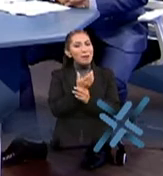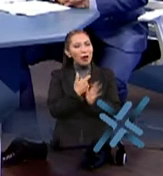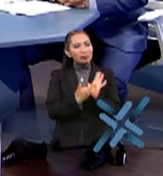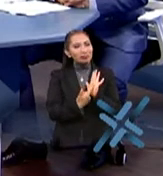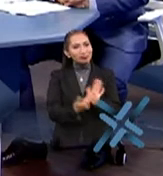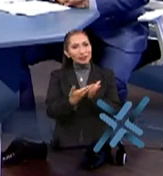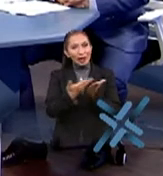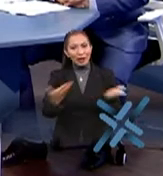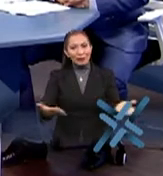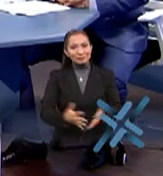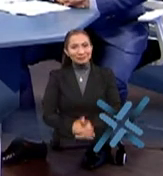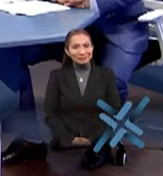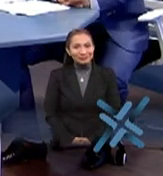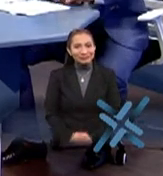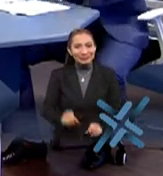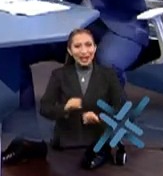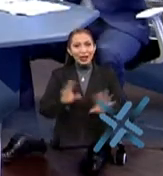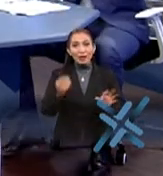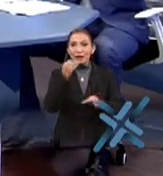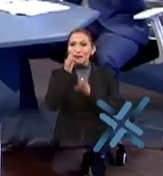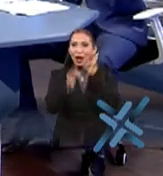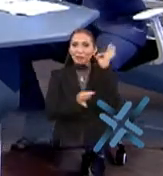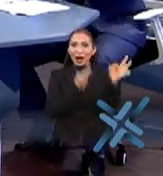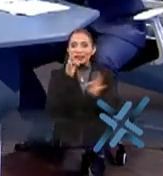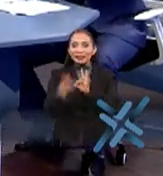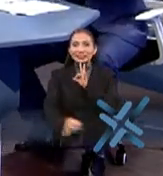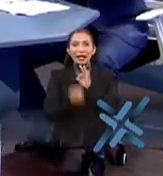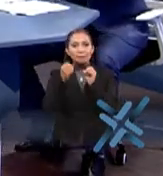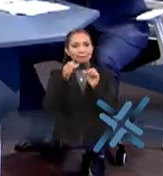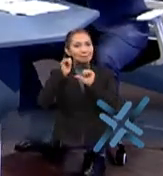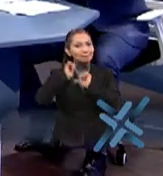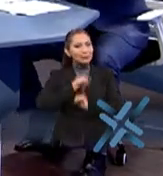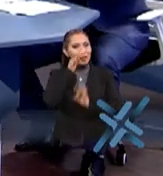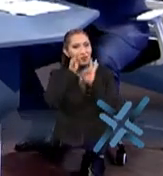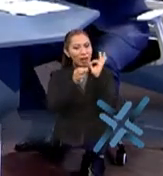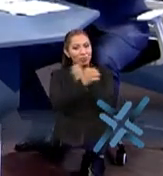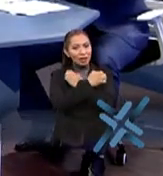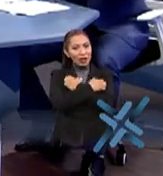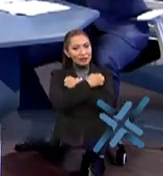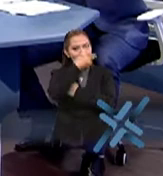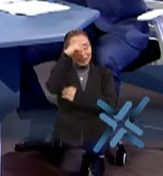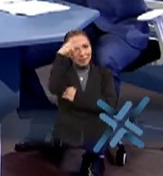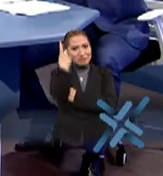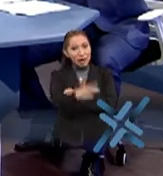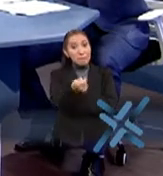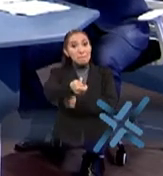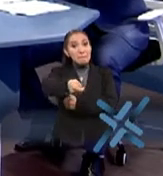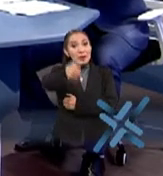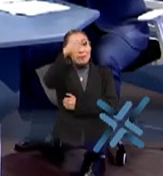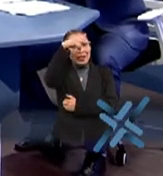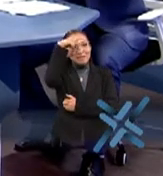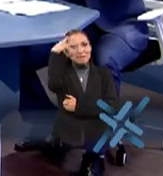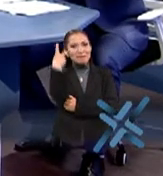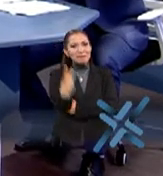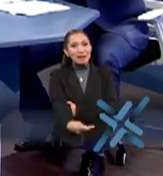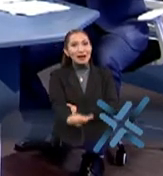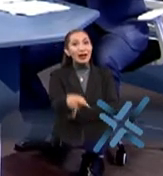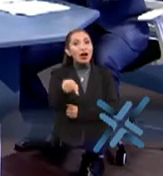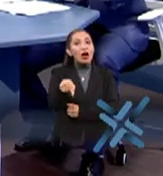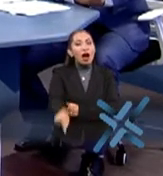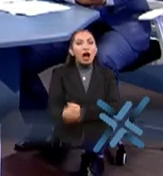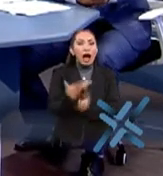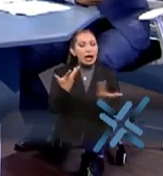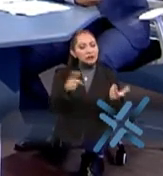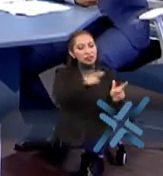ustedes a partir de hoy. Así es, Ana Cris, mucha información. La Agencia Informativa de Educación de México, la primera en nuestro país, la hacen